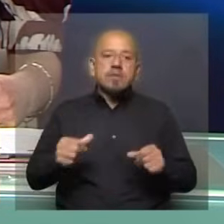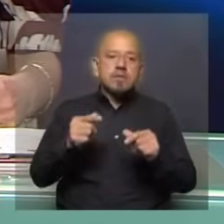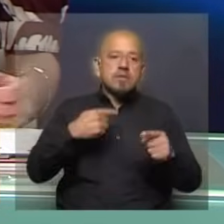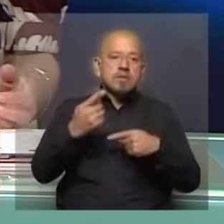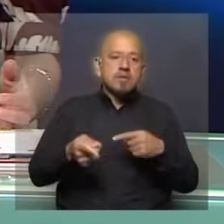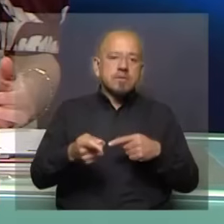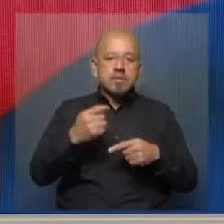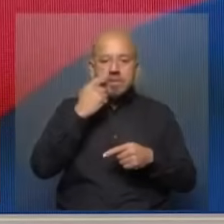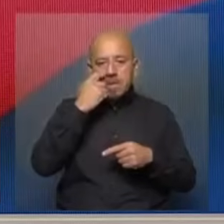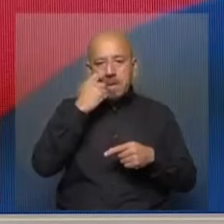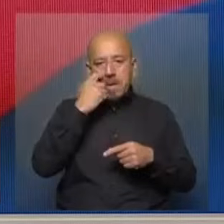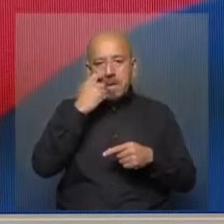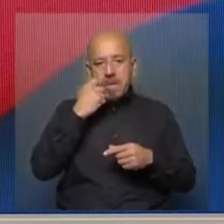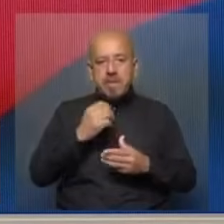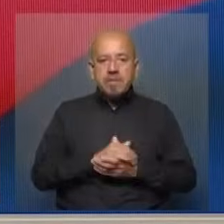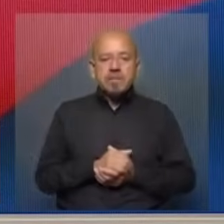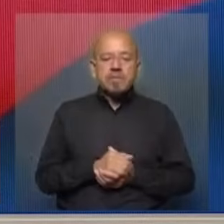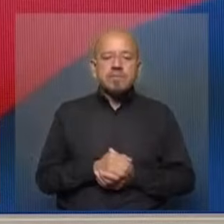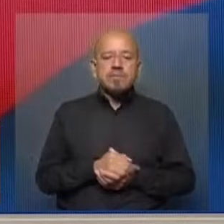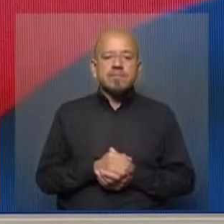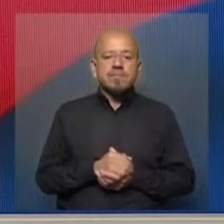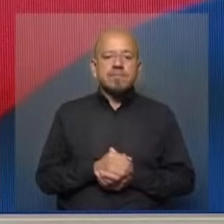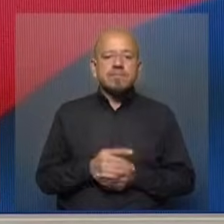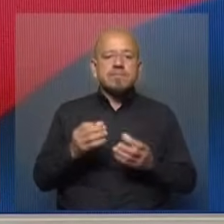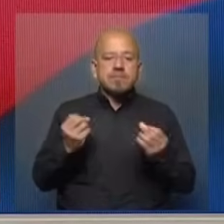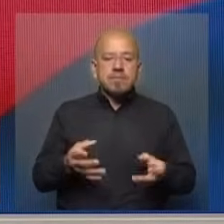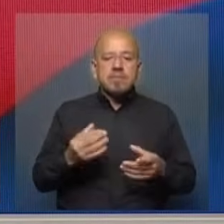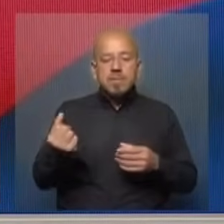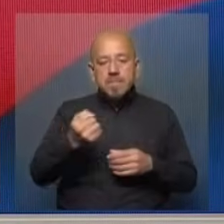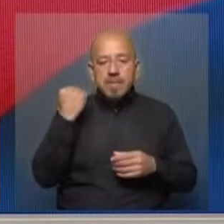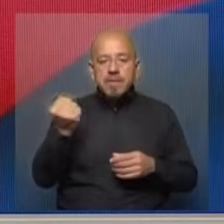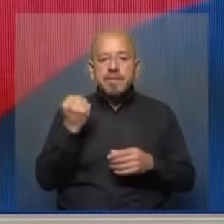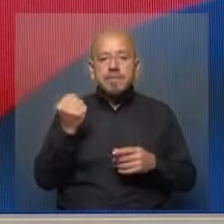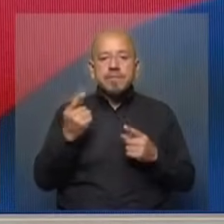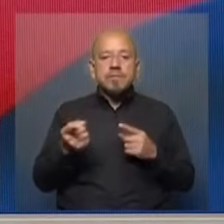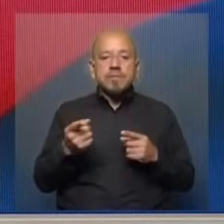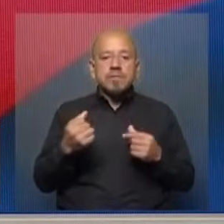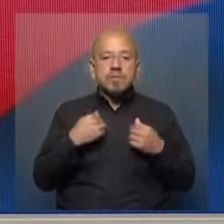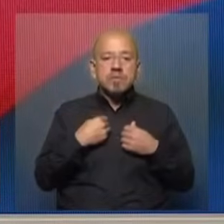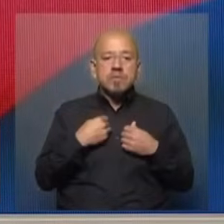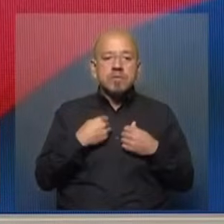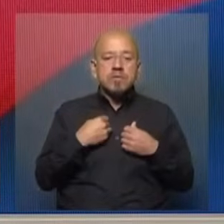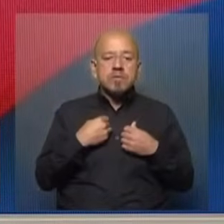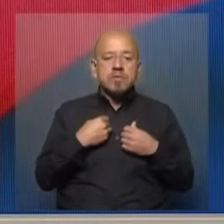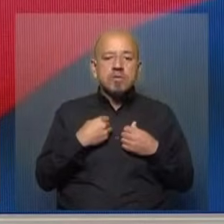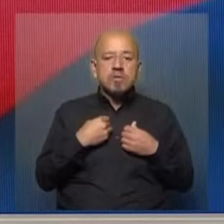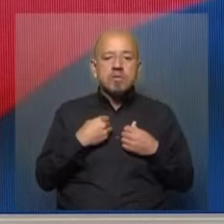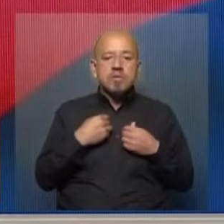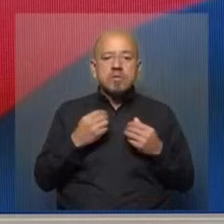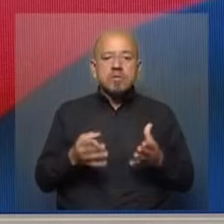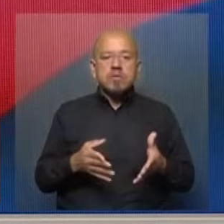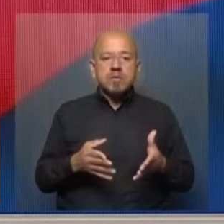Z. Ahí, por eso es tan importante. La participación yo la concibo como una